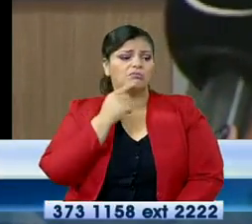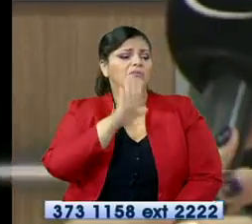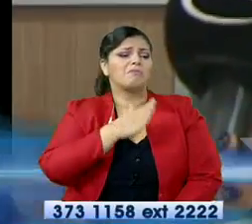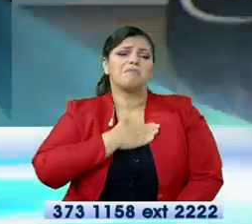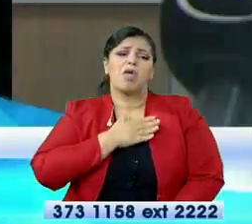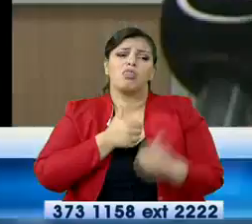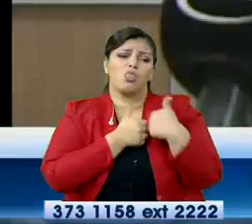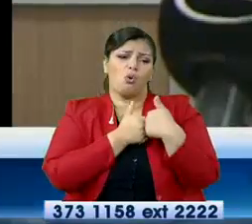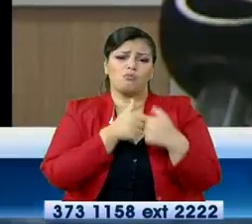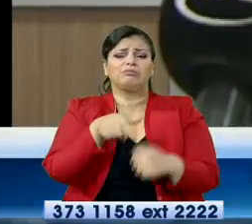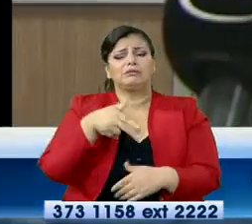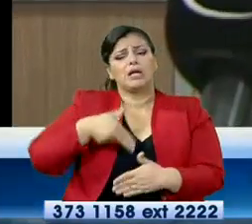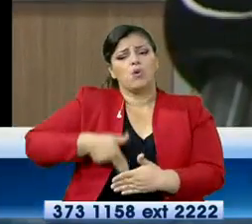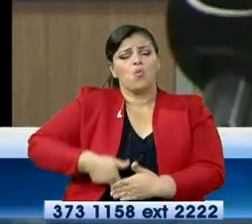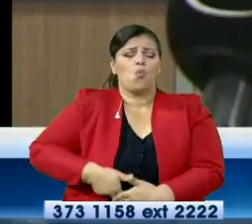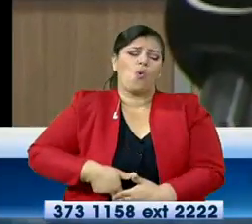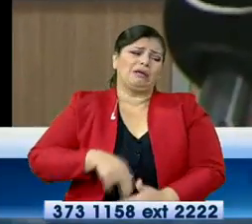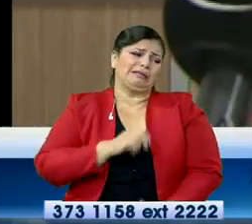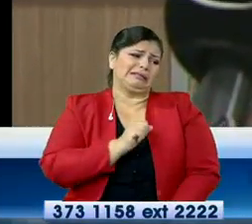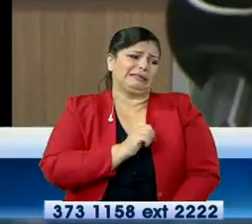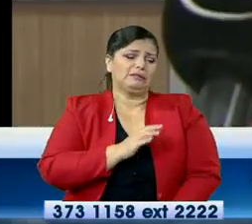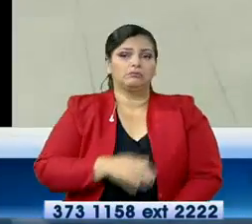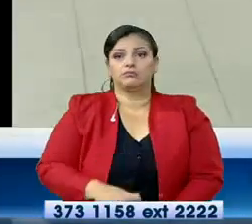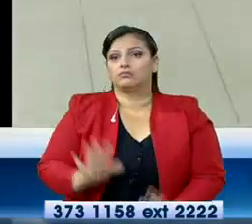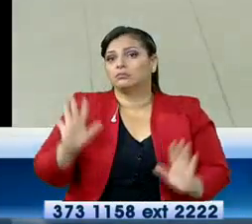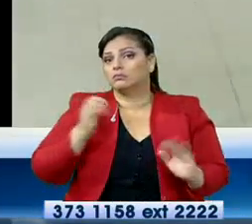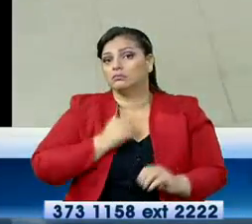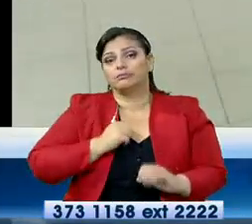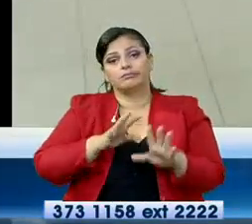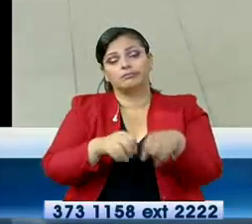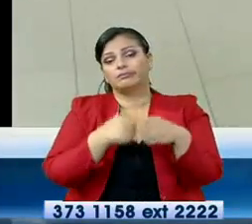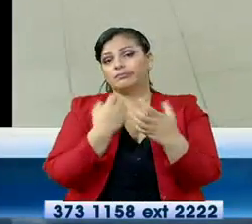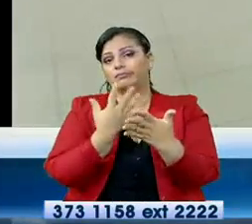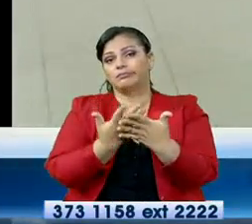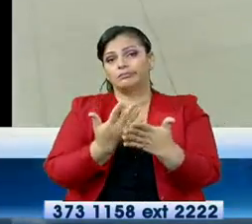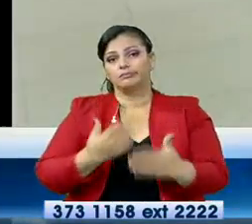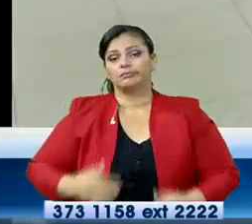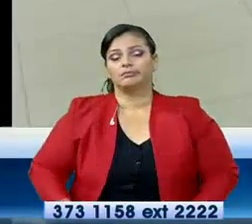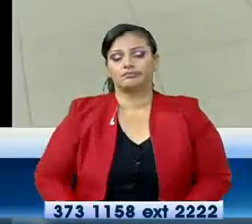aquella persona, la que debe estar detenida. Informó Julio César Saona.